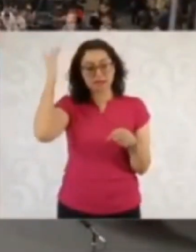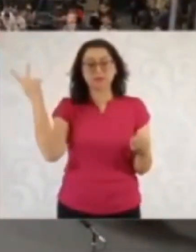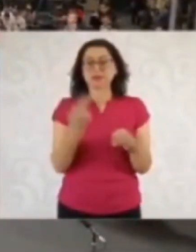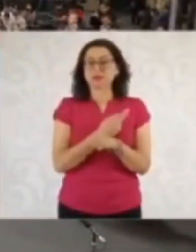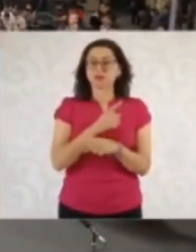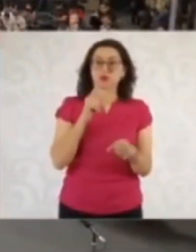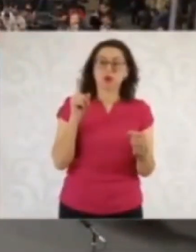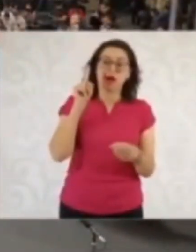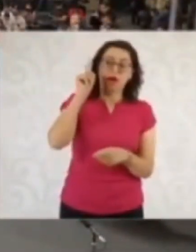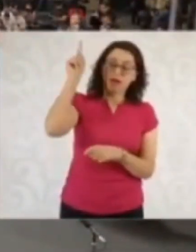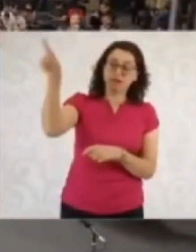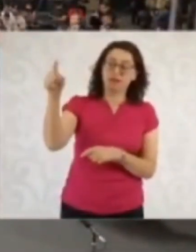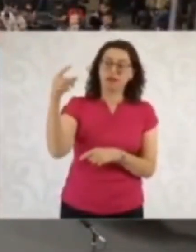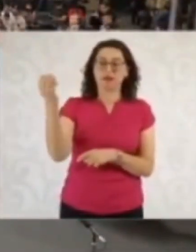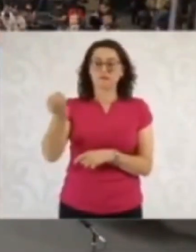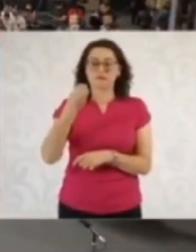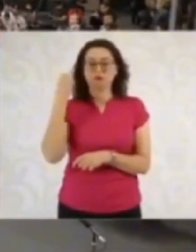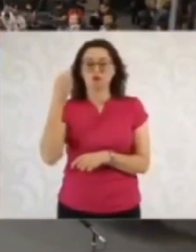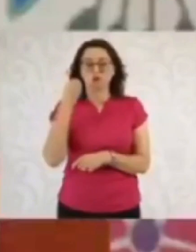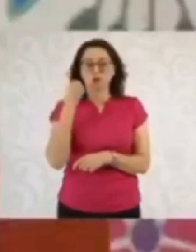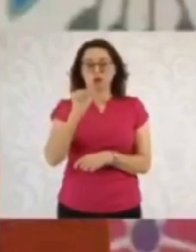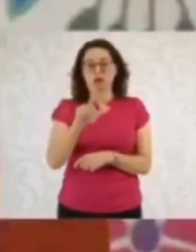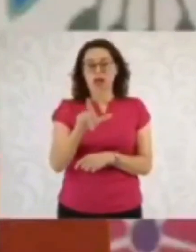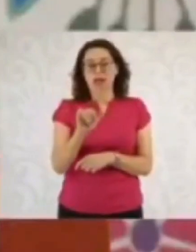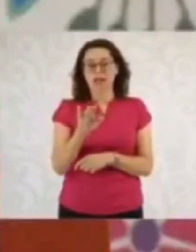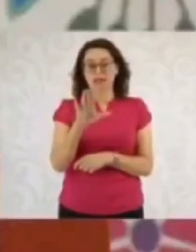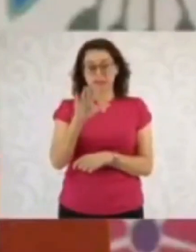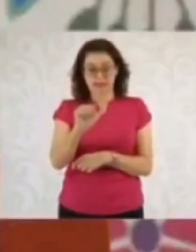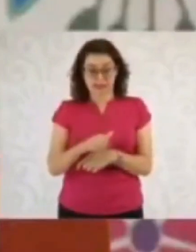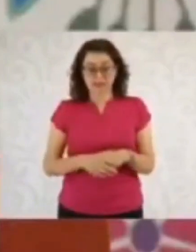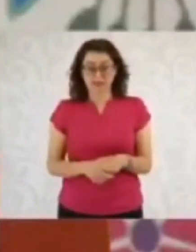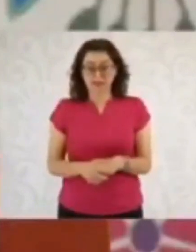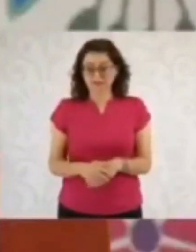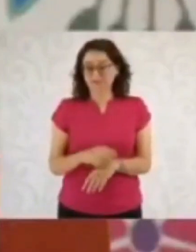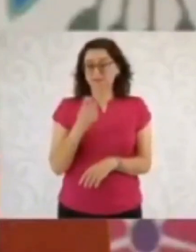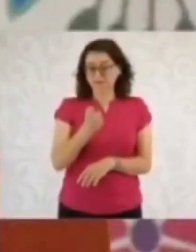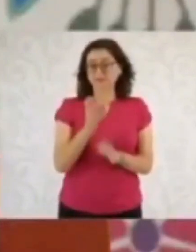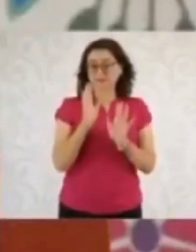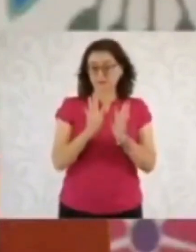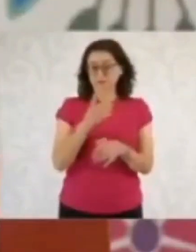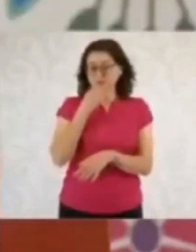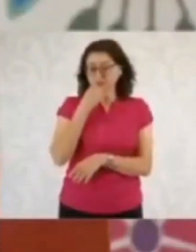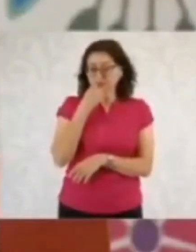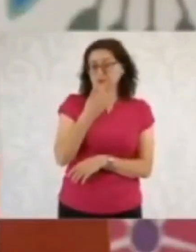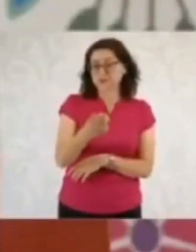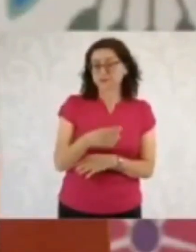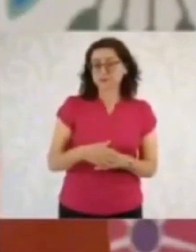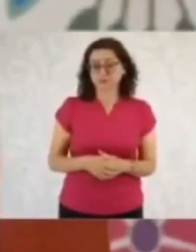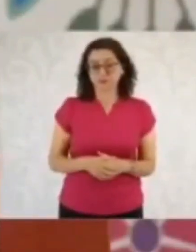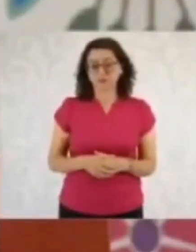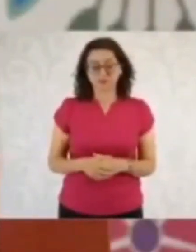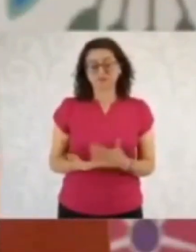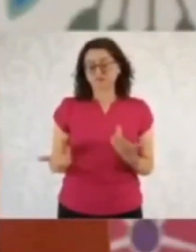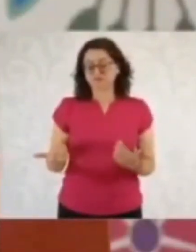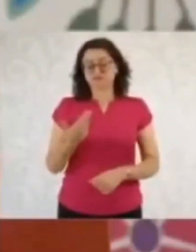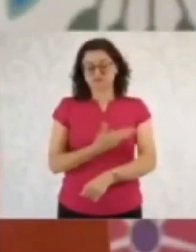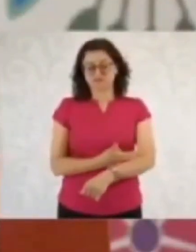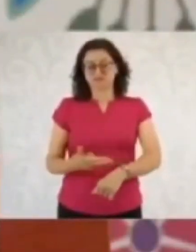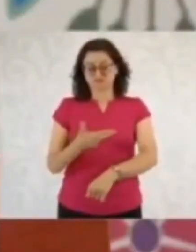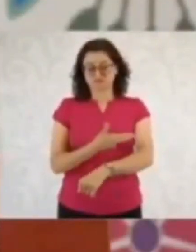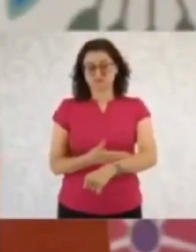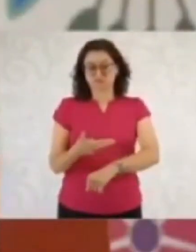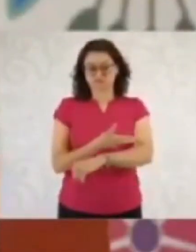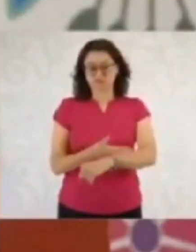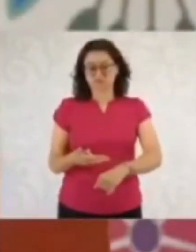¿Tiene algún reporte que nos pudieran dar? Lo que mencionamos ese día fue parte de un operativo que